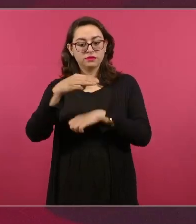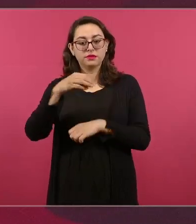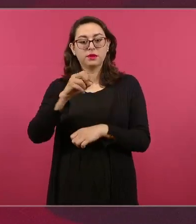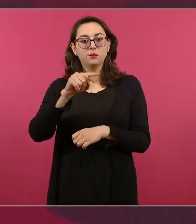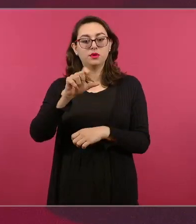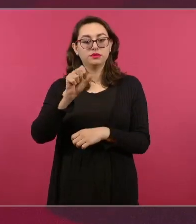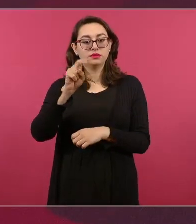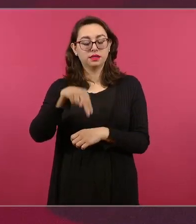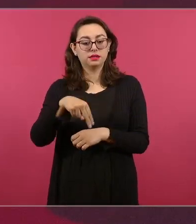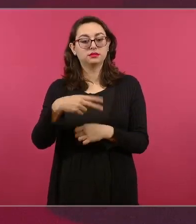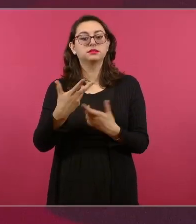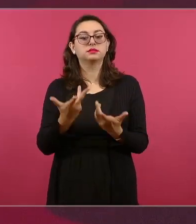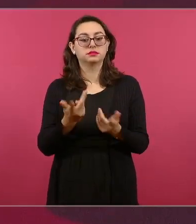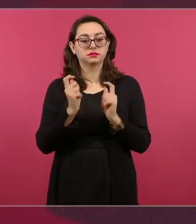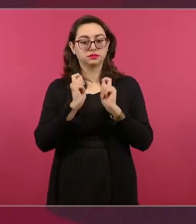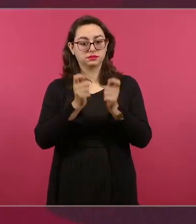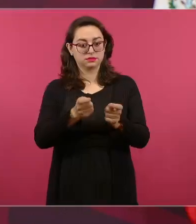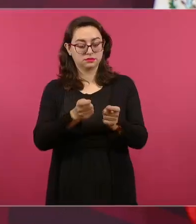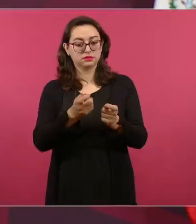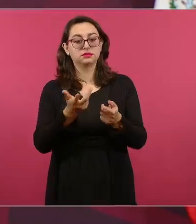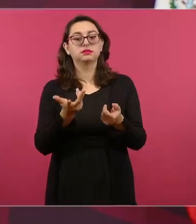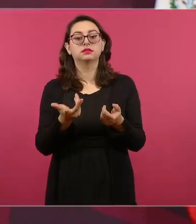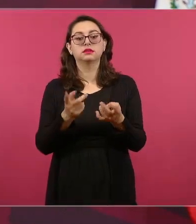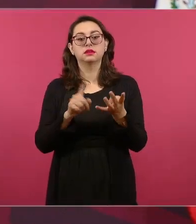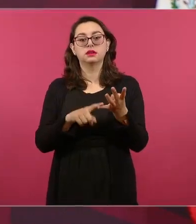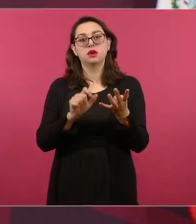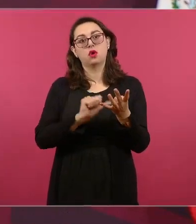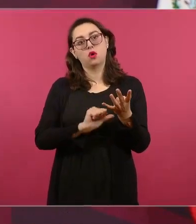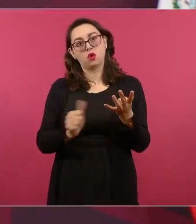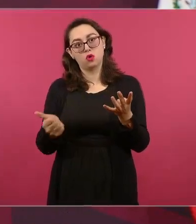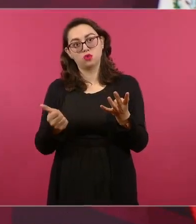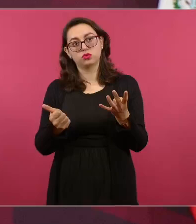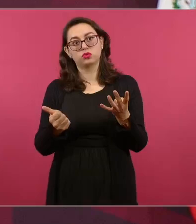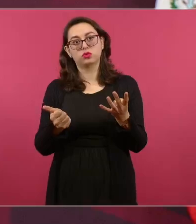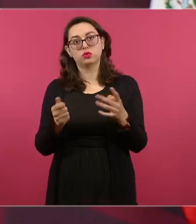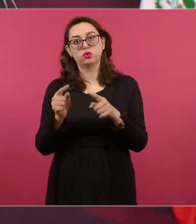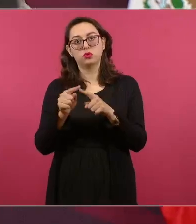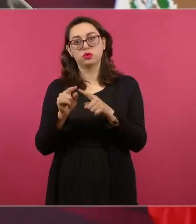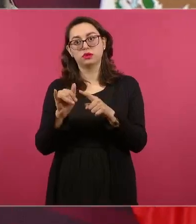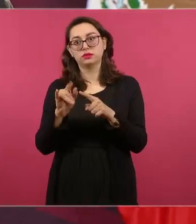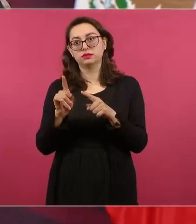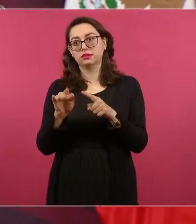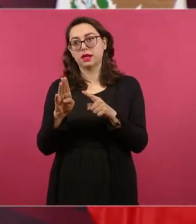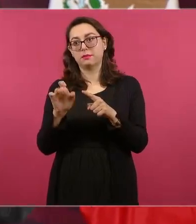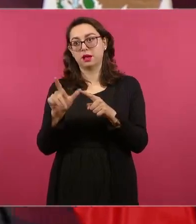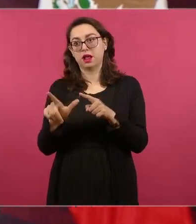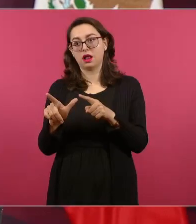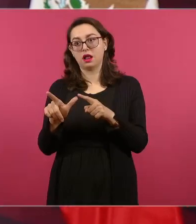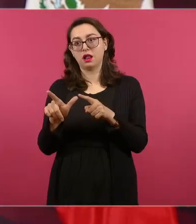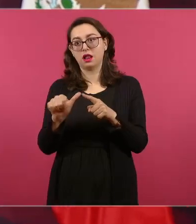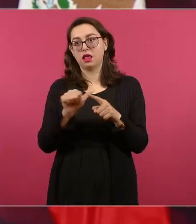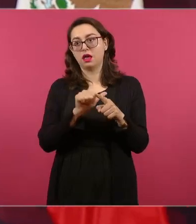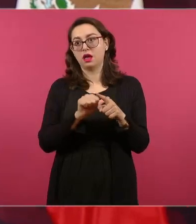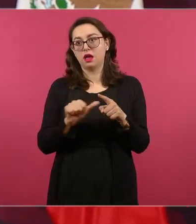y otro tramo de Izamal a